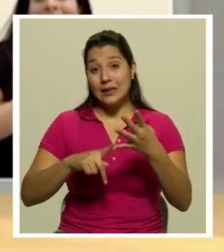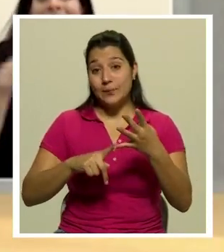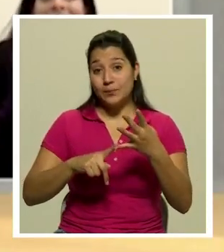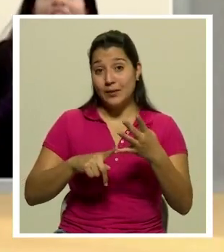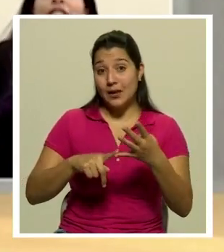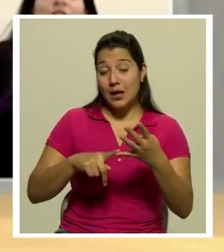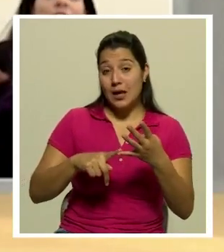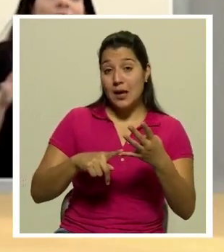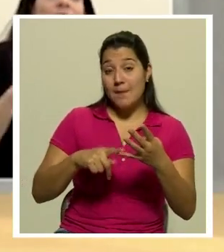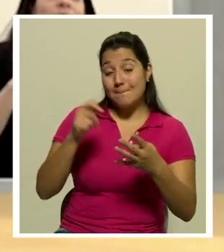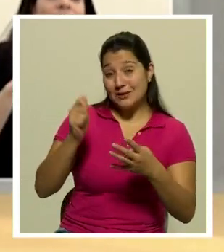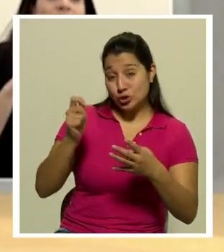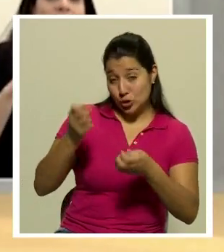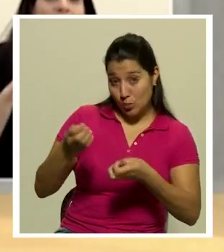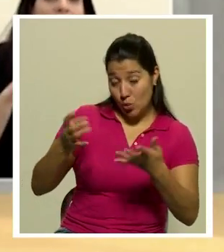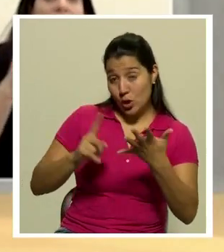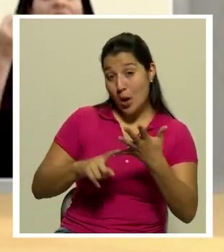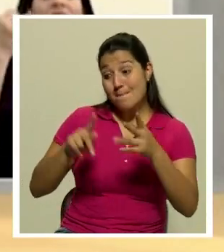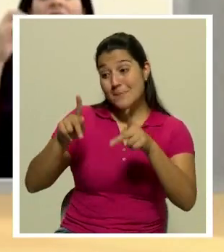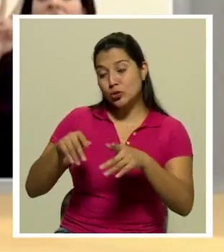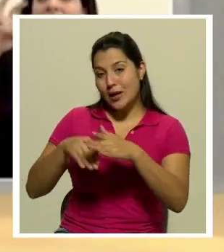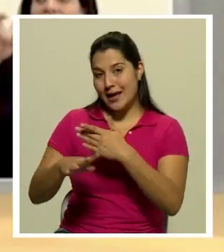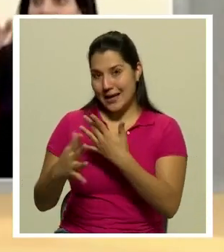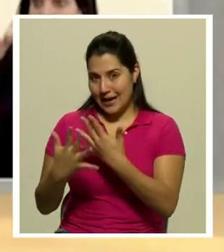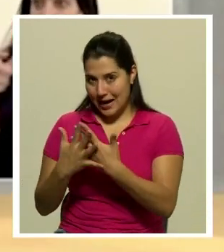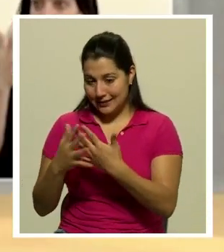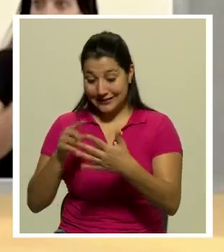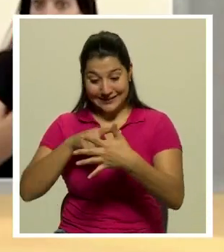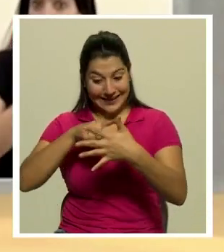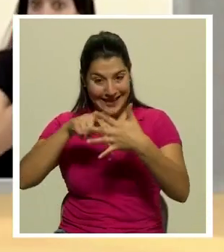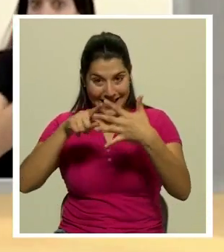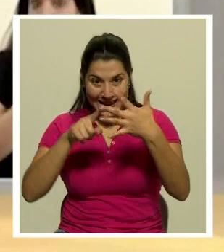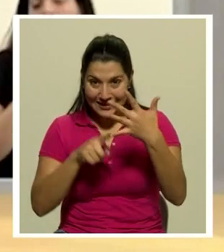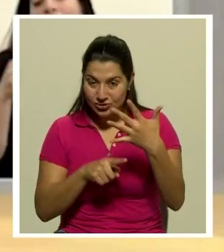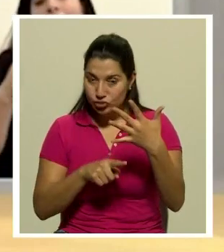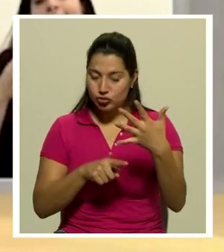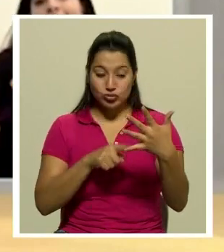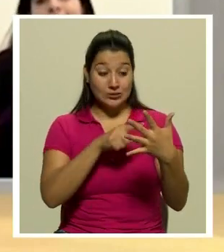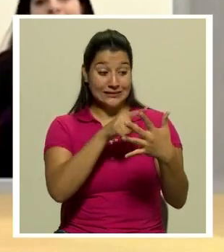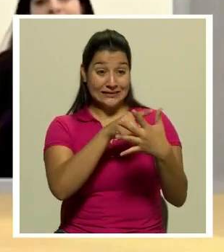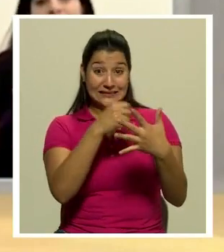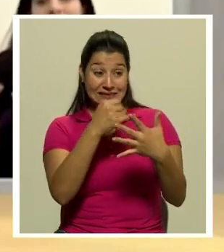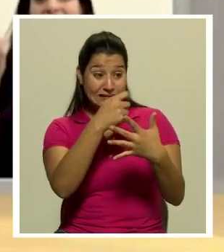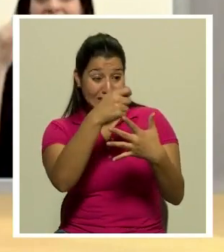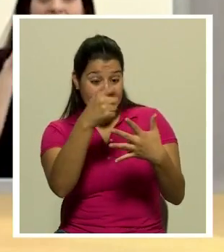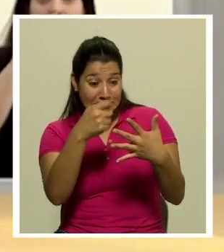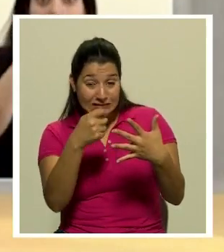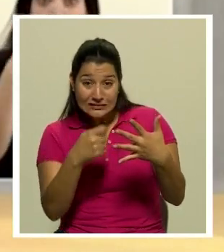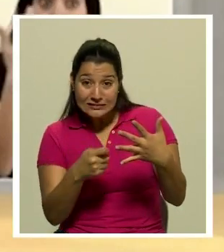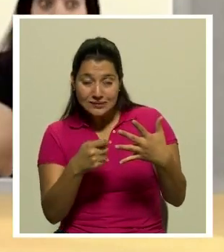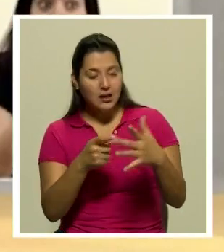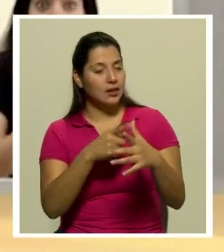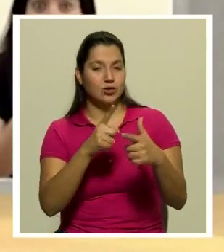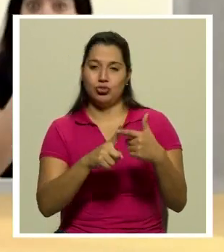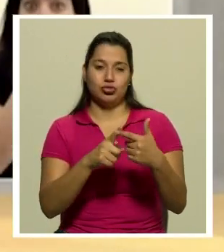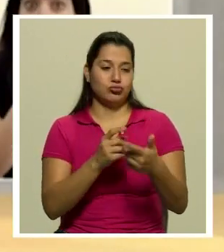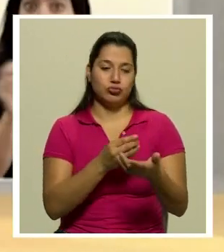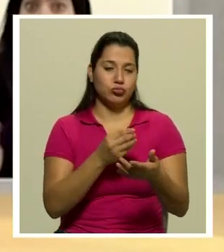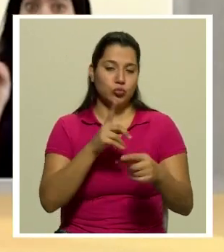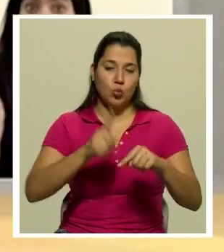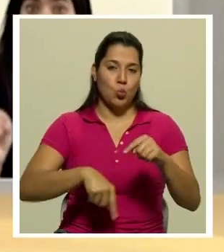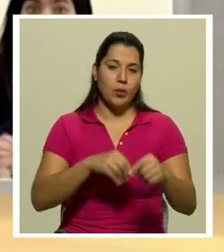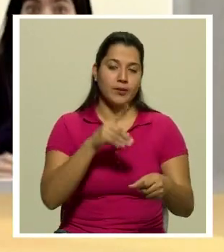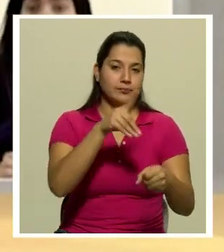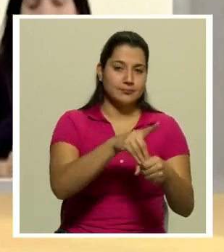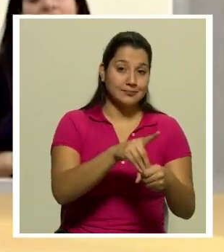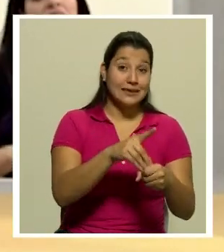lo que fundamentaría un rechazo a una persona. Si usted no tiene ninguna de esas características, en